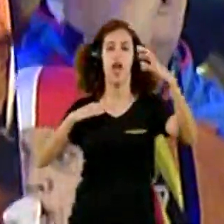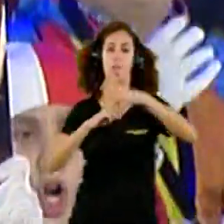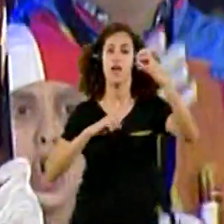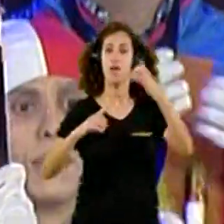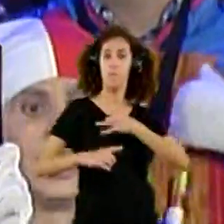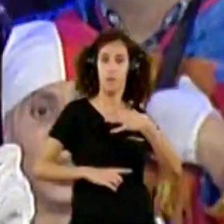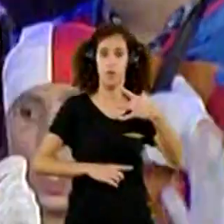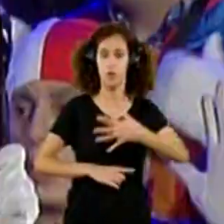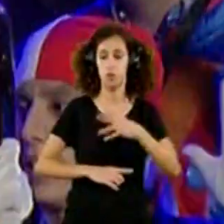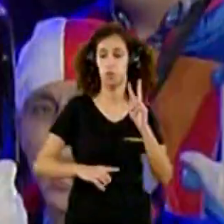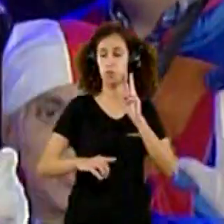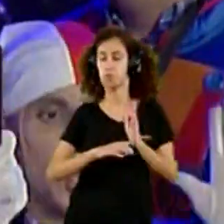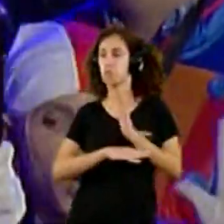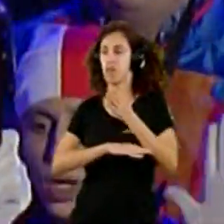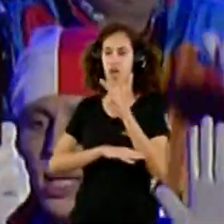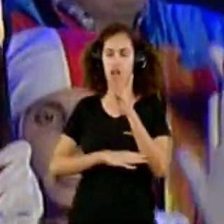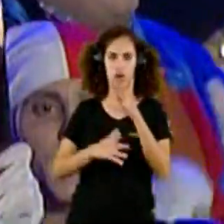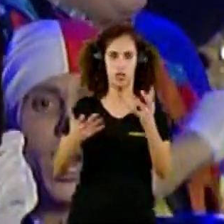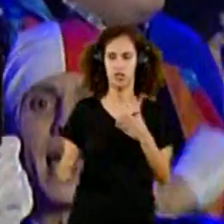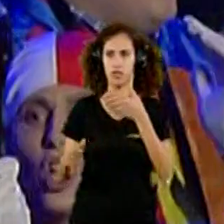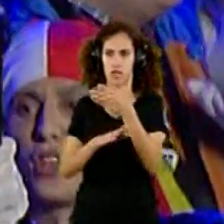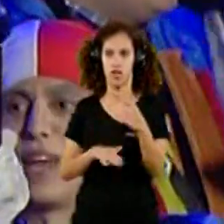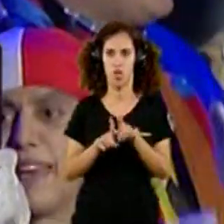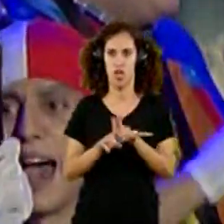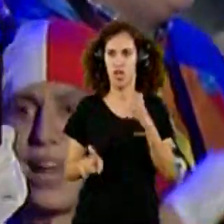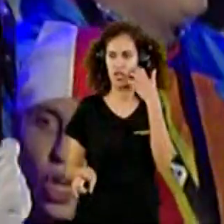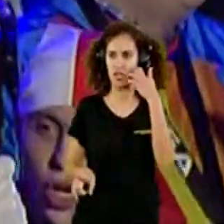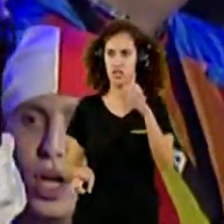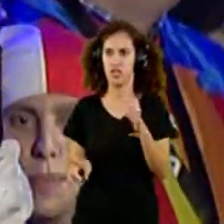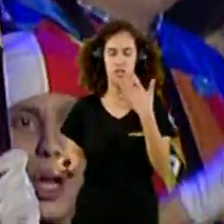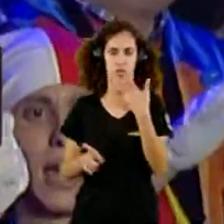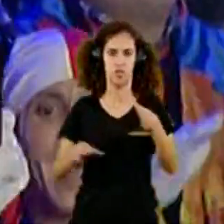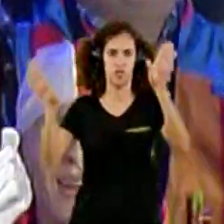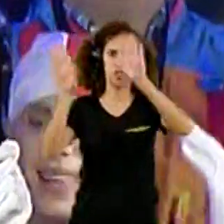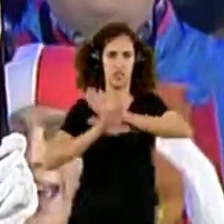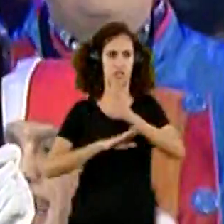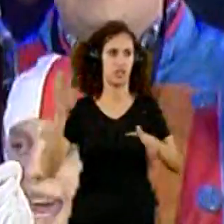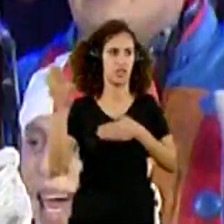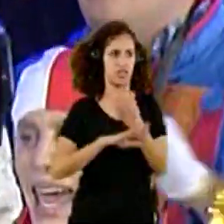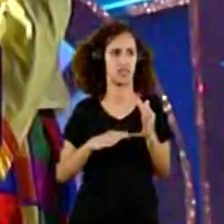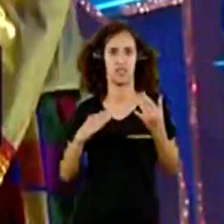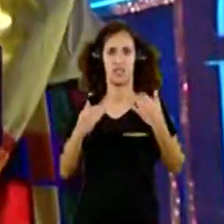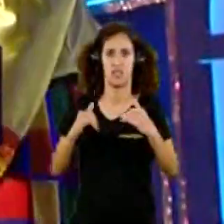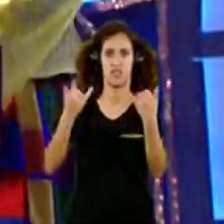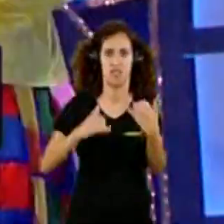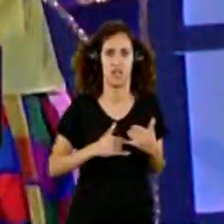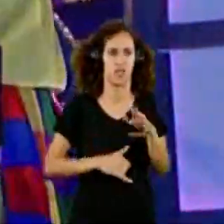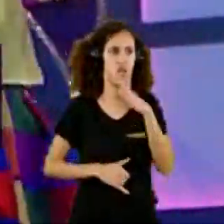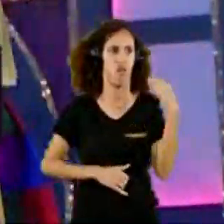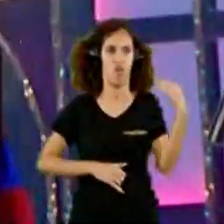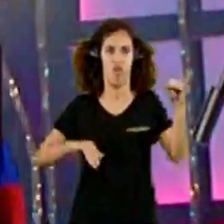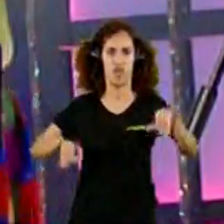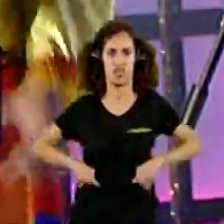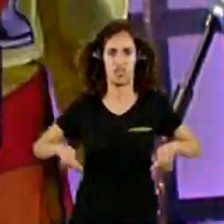Blanco. Hoy me siento un extraño. Si por la noche salgo, porque bailo entre rejas rodeado